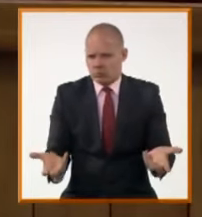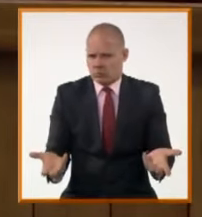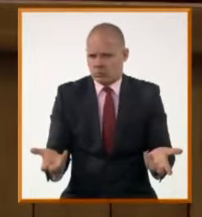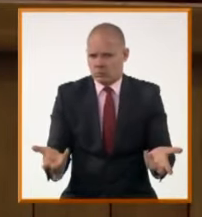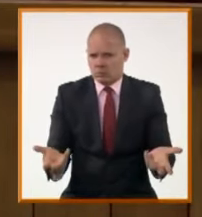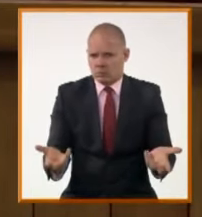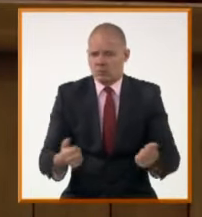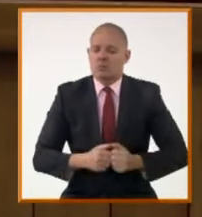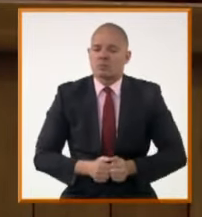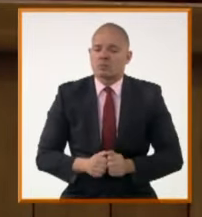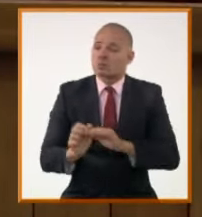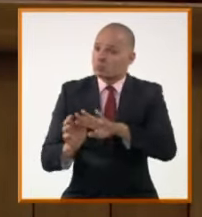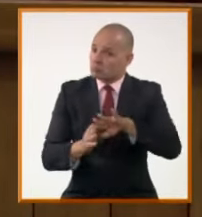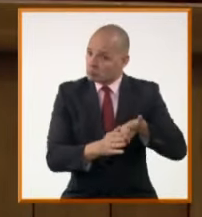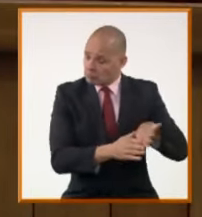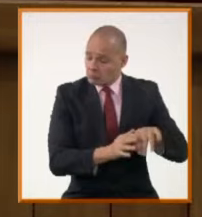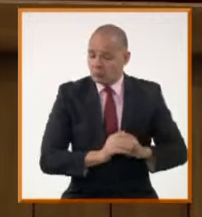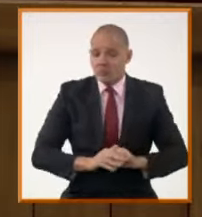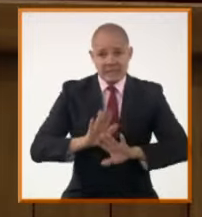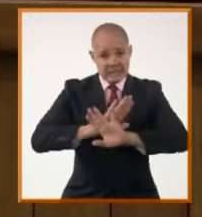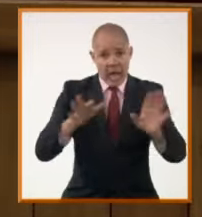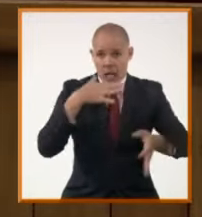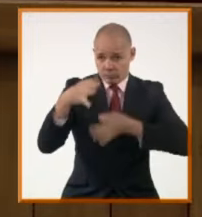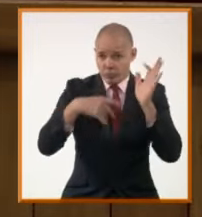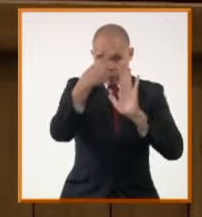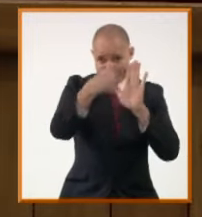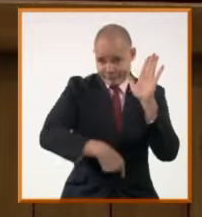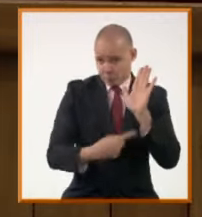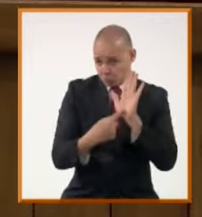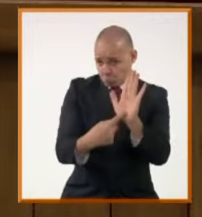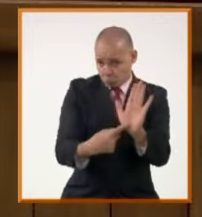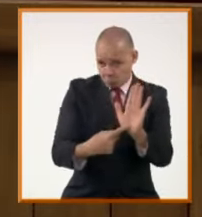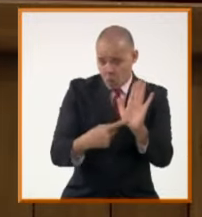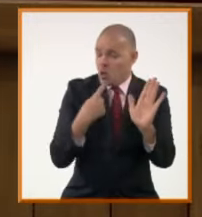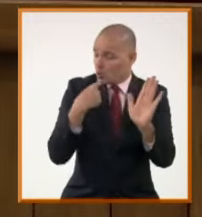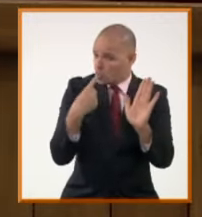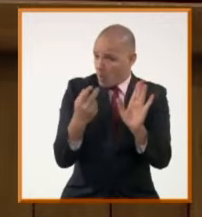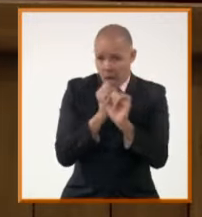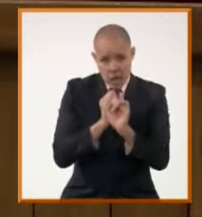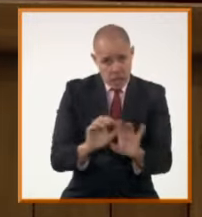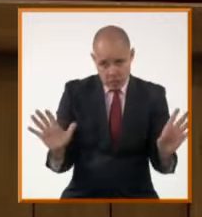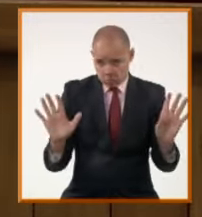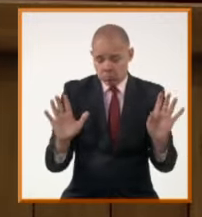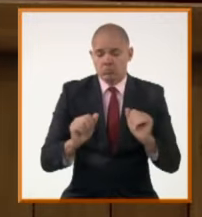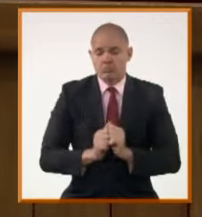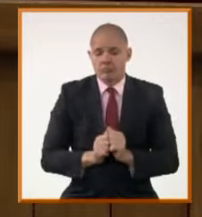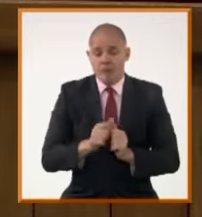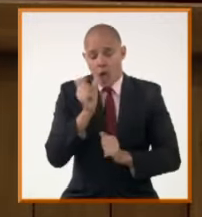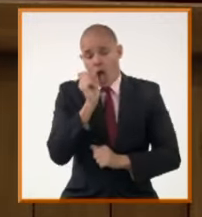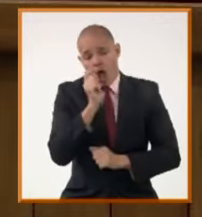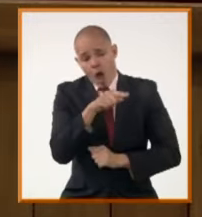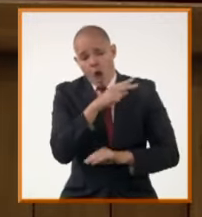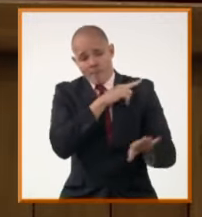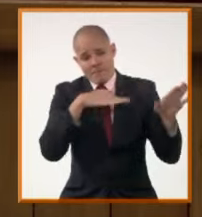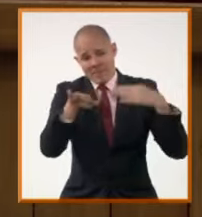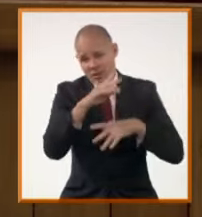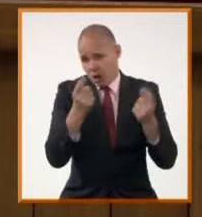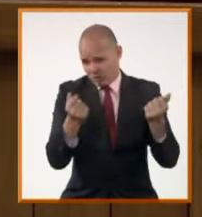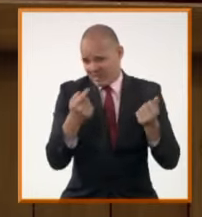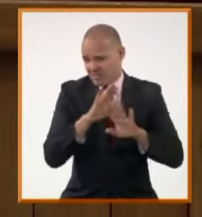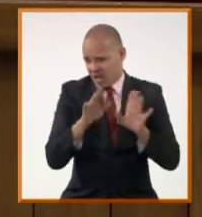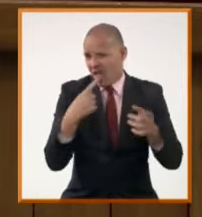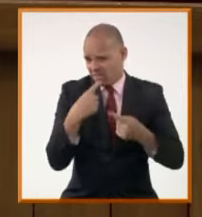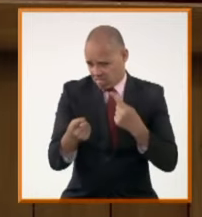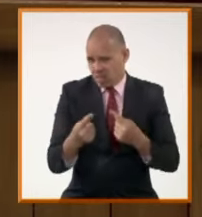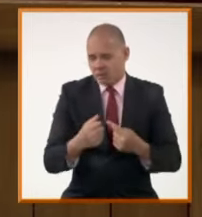A partir de estas realidades, y Alejandro ha adelantado un grupo de aspectos, nosotros hemos